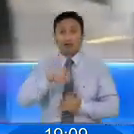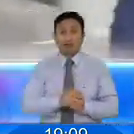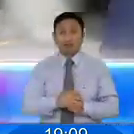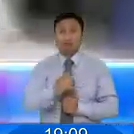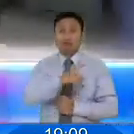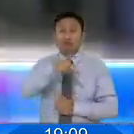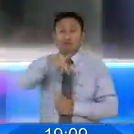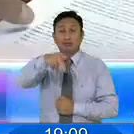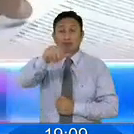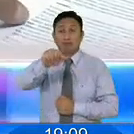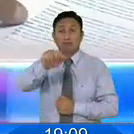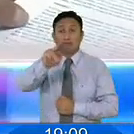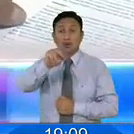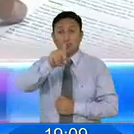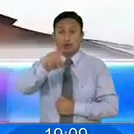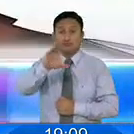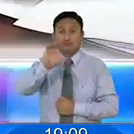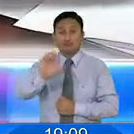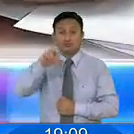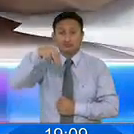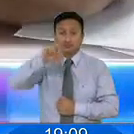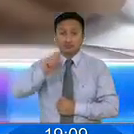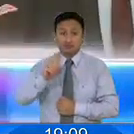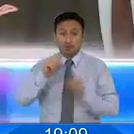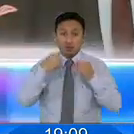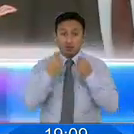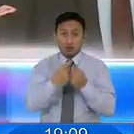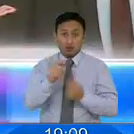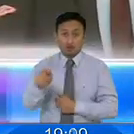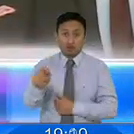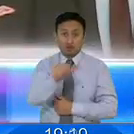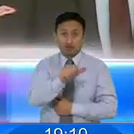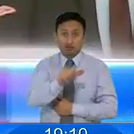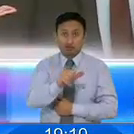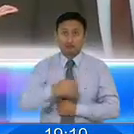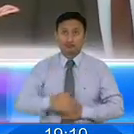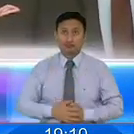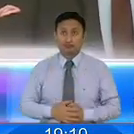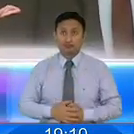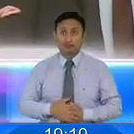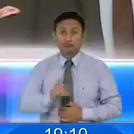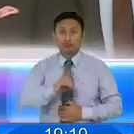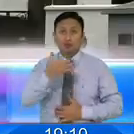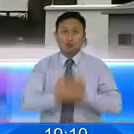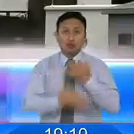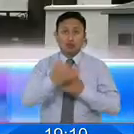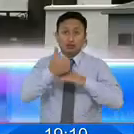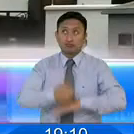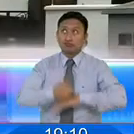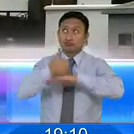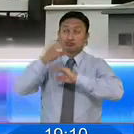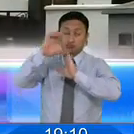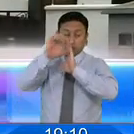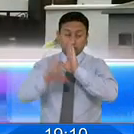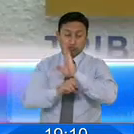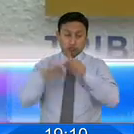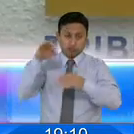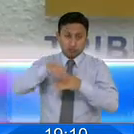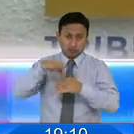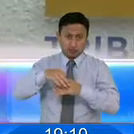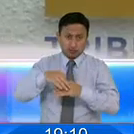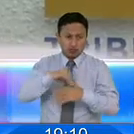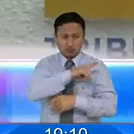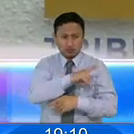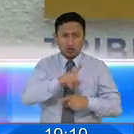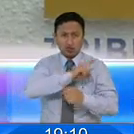Paul Carrasco, la decisión del CNE de eliminar el movimiento político quedó sin efecto. Un juez del Tribunal Contencioso Electoral